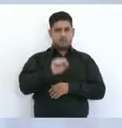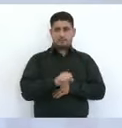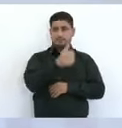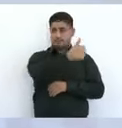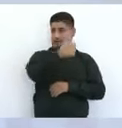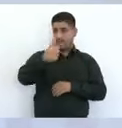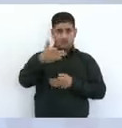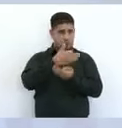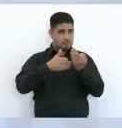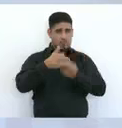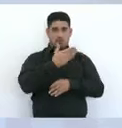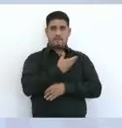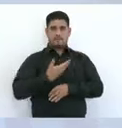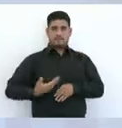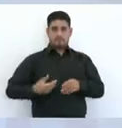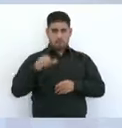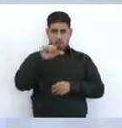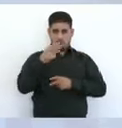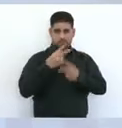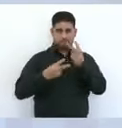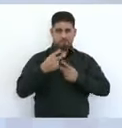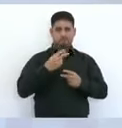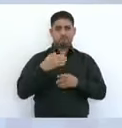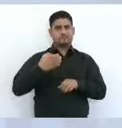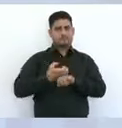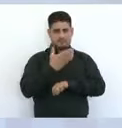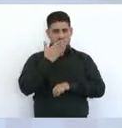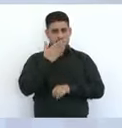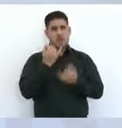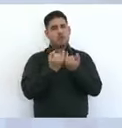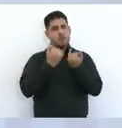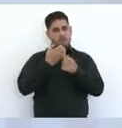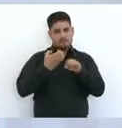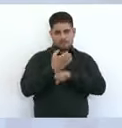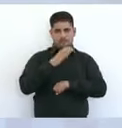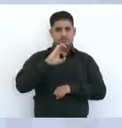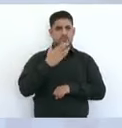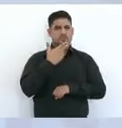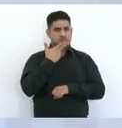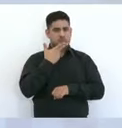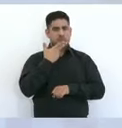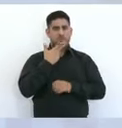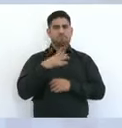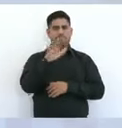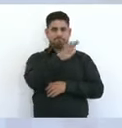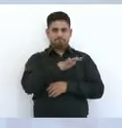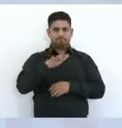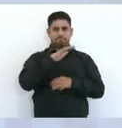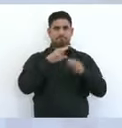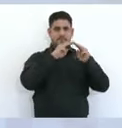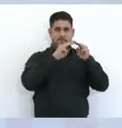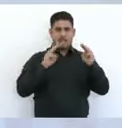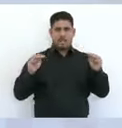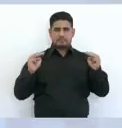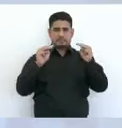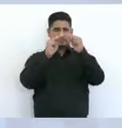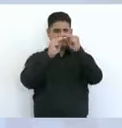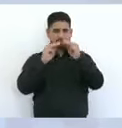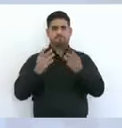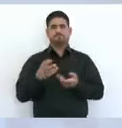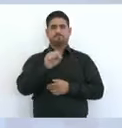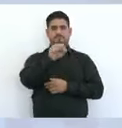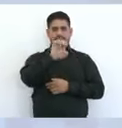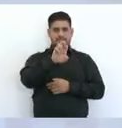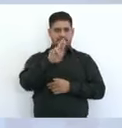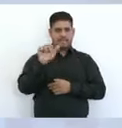cada uno de los presidentes municipales de Sonora, de Chihuahua, de esta parte de la sierra, que